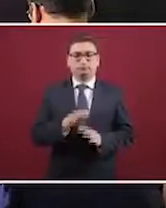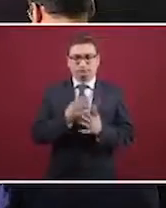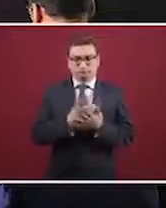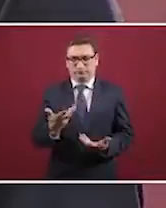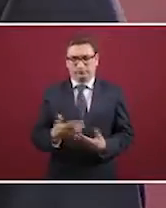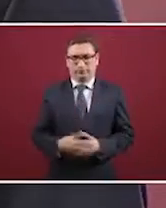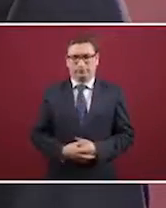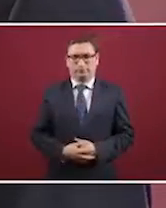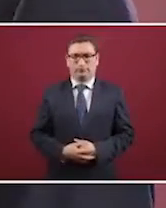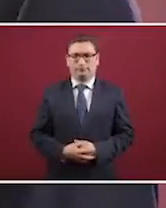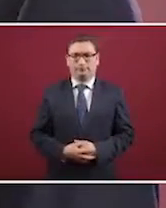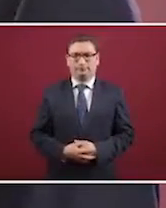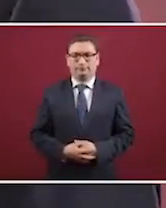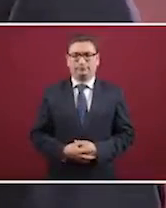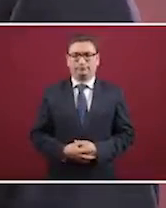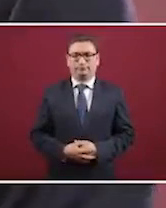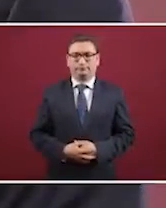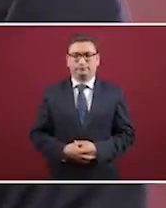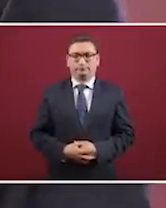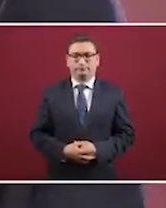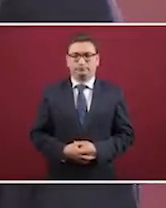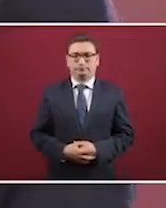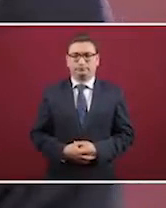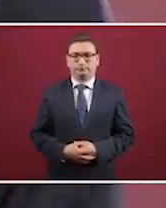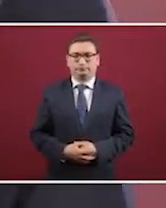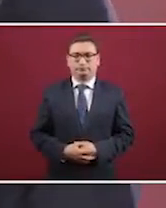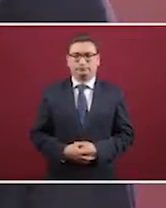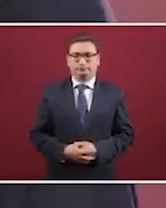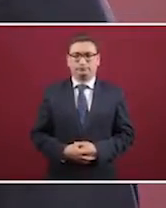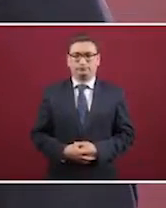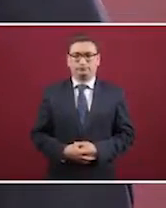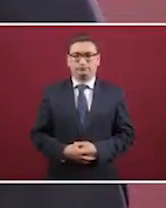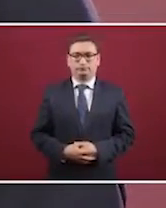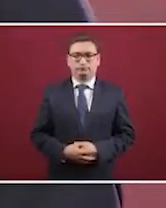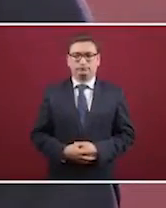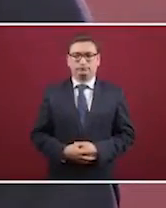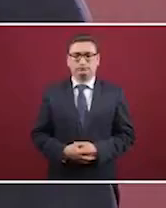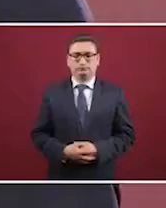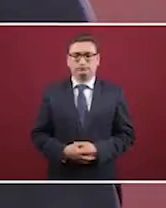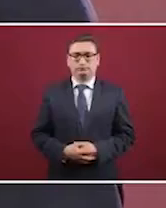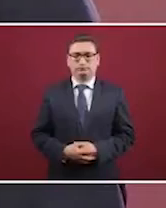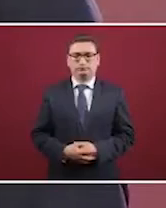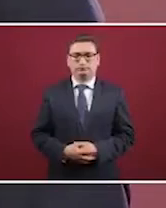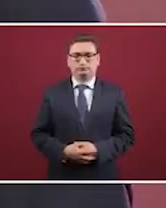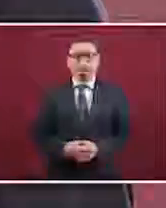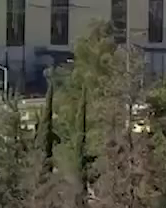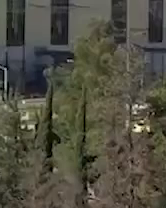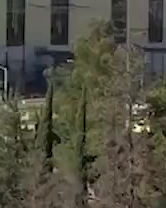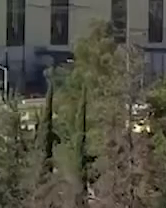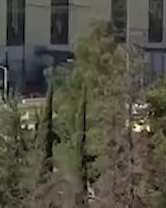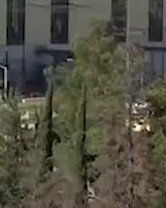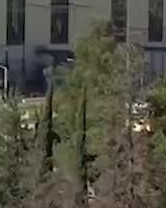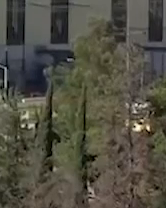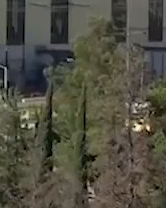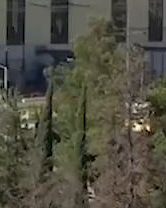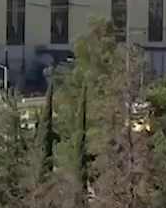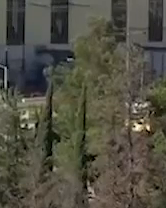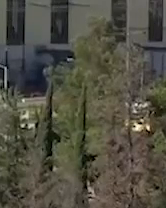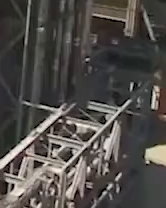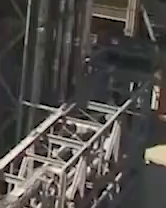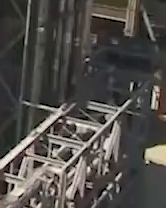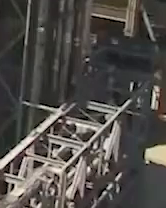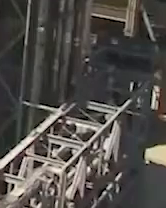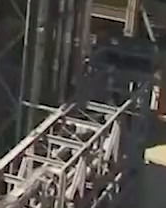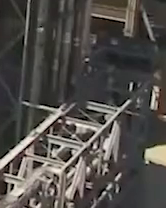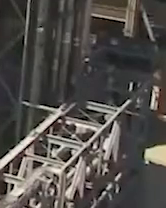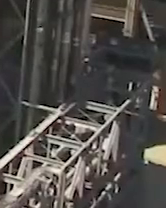acuerdo entonces continuará el curso de los litigios y de los servicios internacionales que pueden llevar mucho tiempo el presidente añadió si no hay